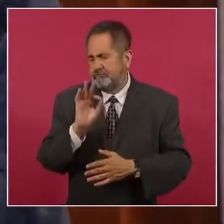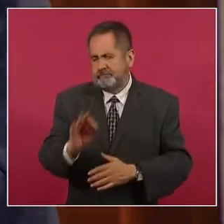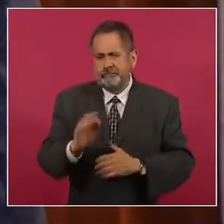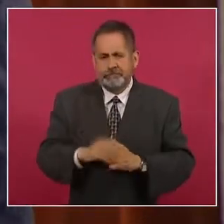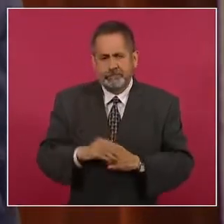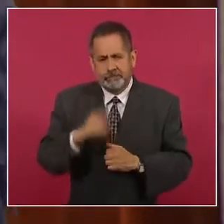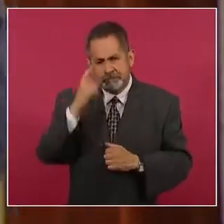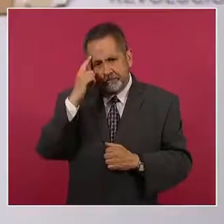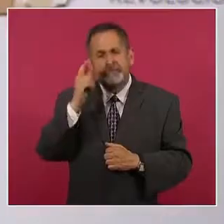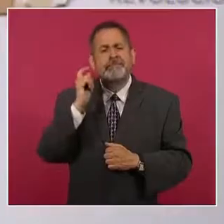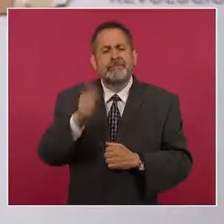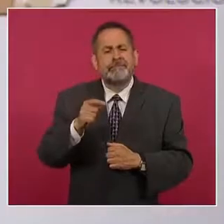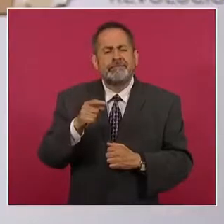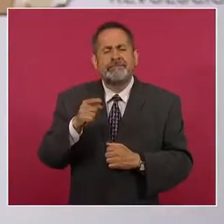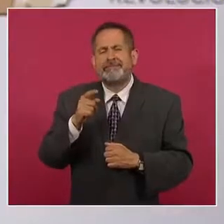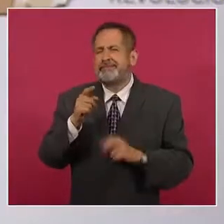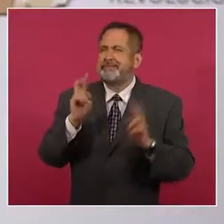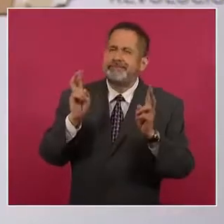rescatar